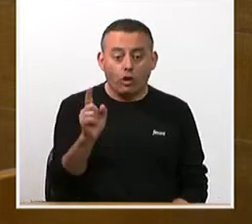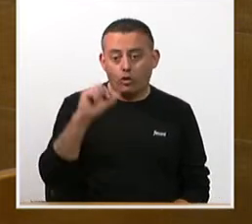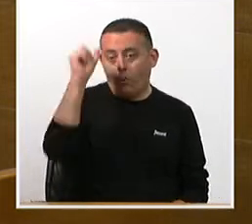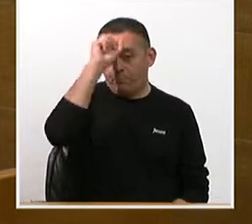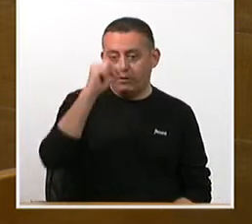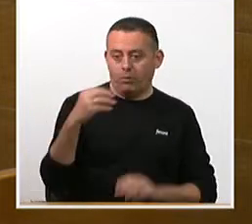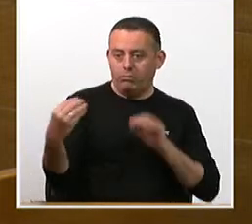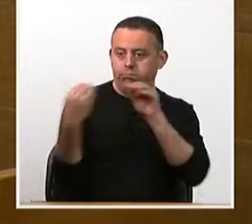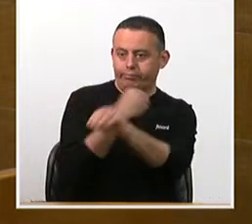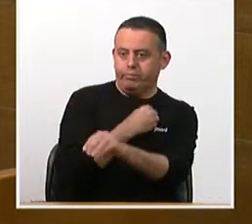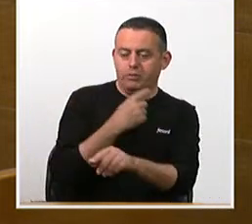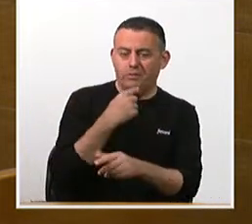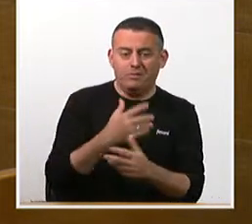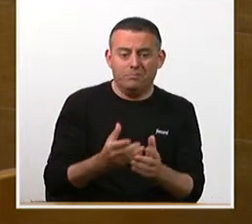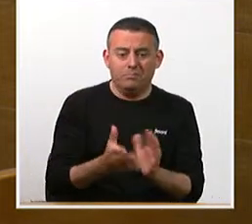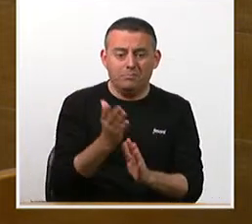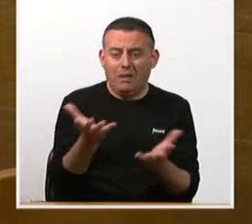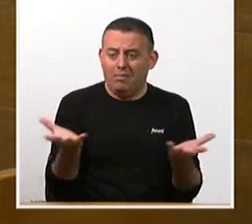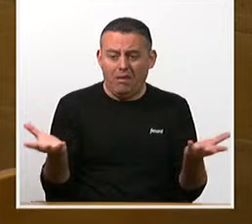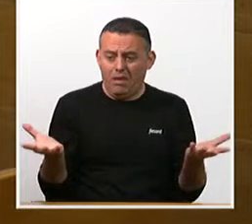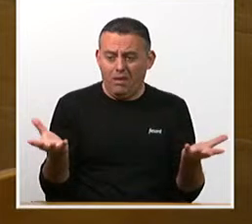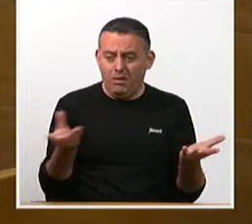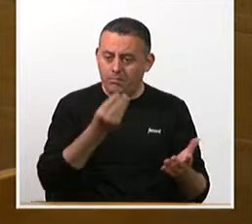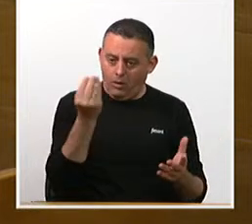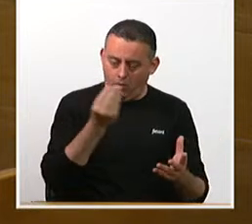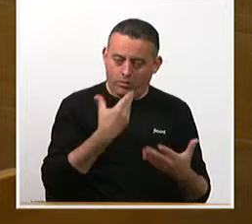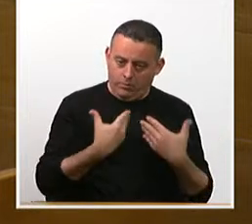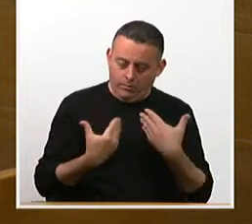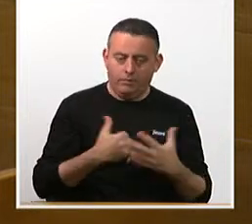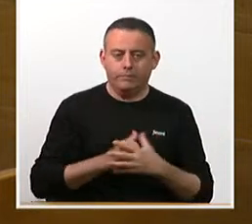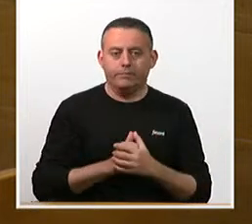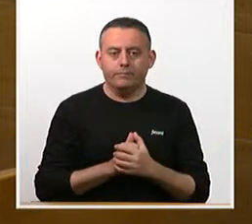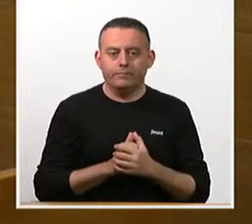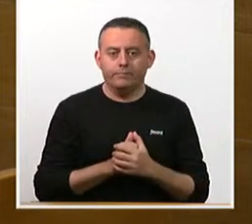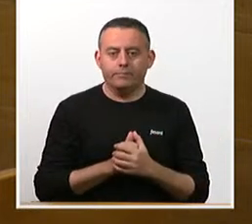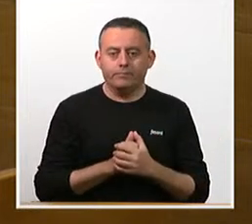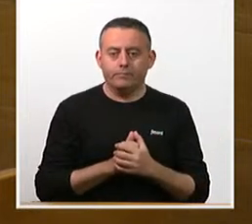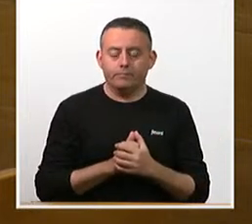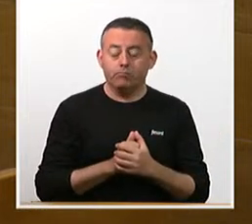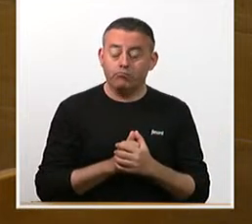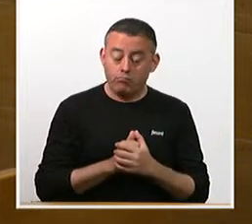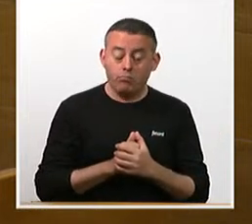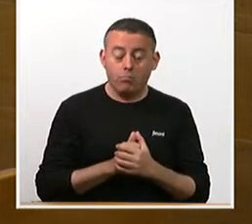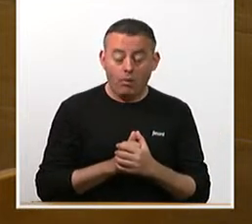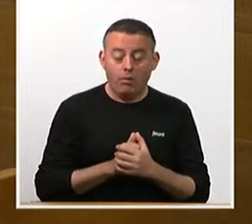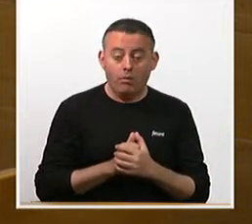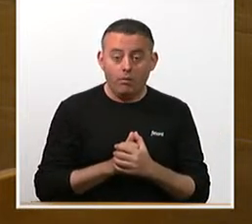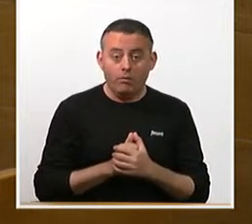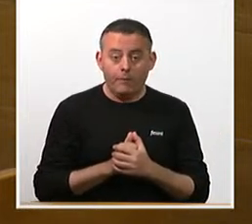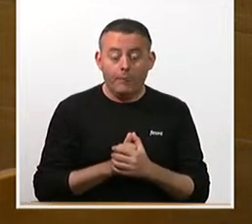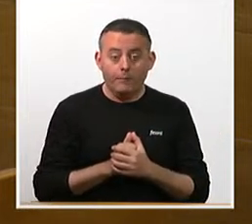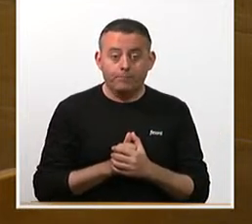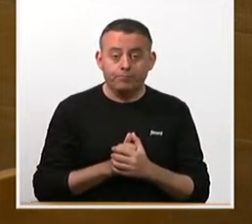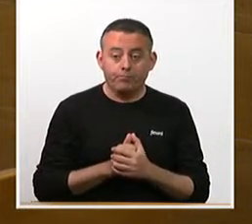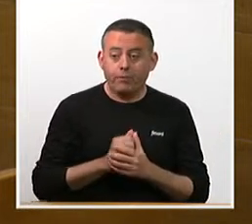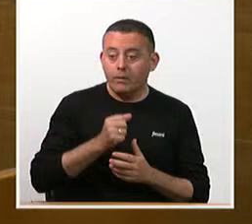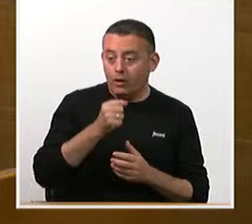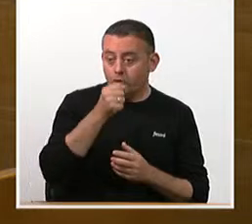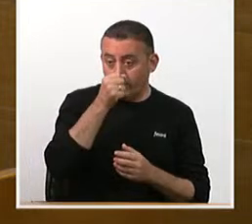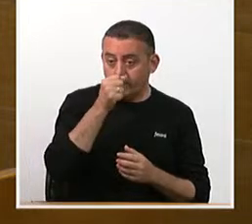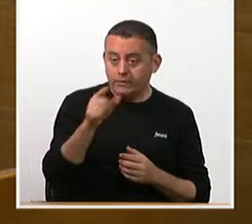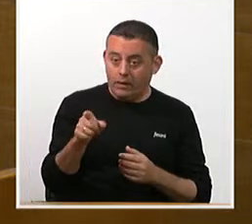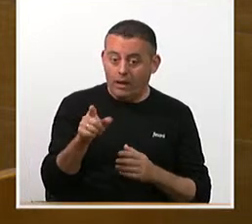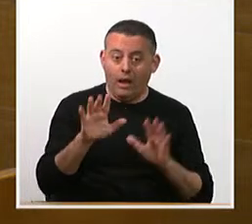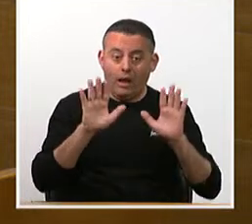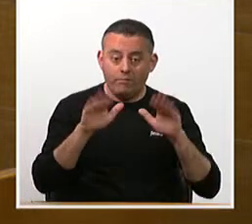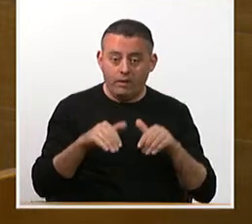levantar muros Bueno si nos llevan el con el partido socialista a más de 30